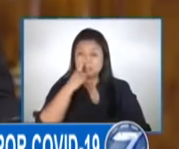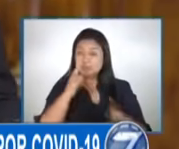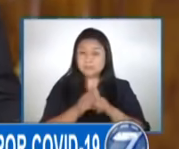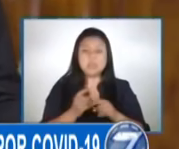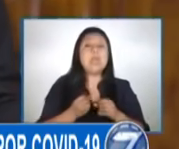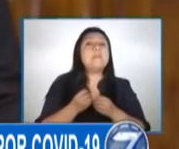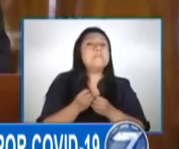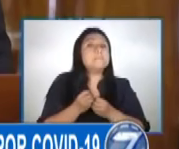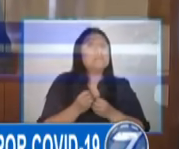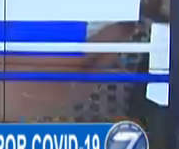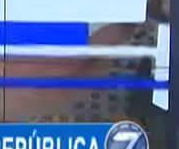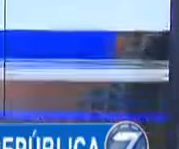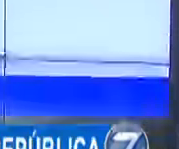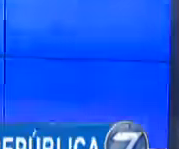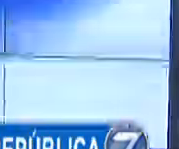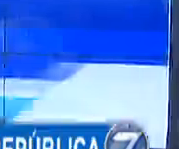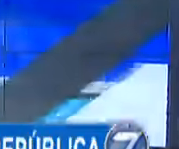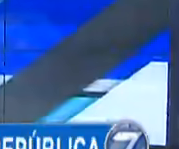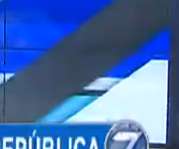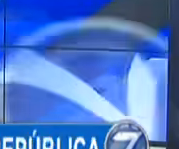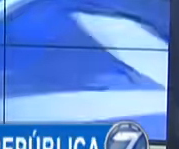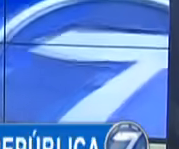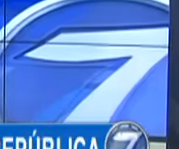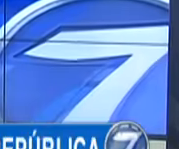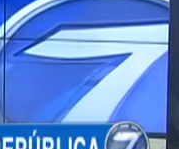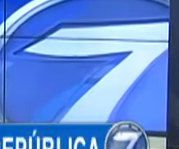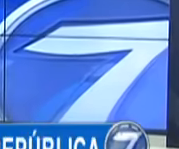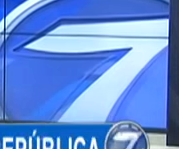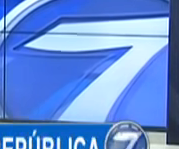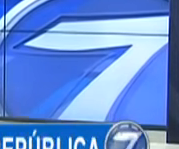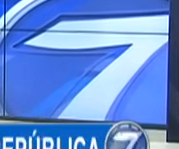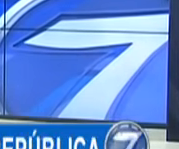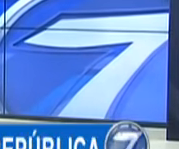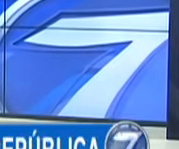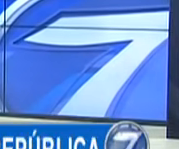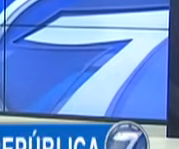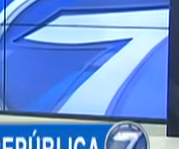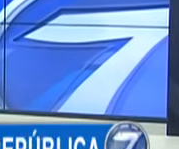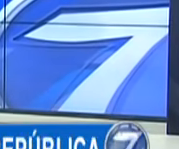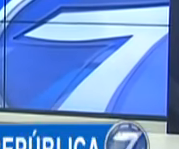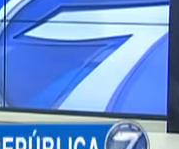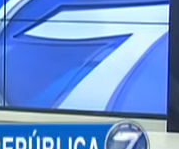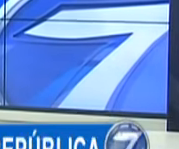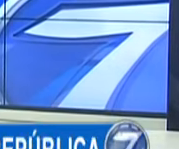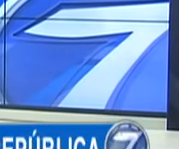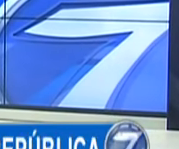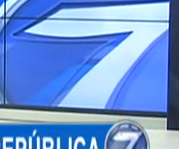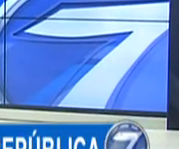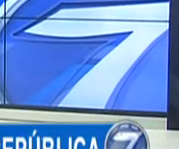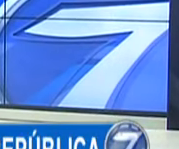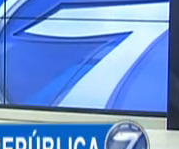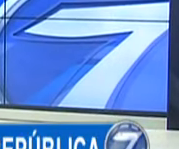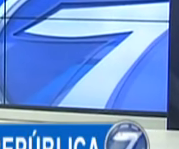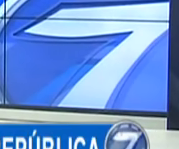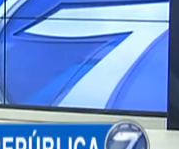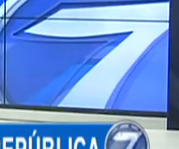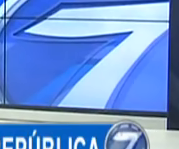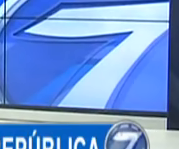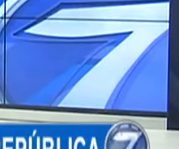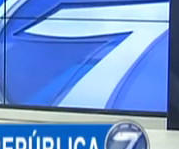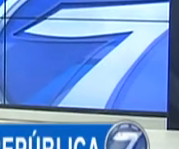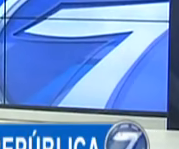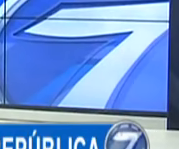altísimamente contagiosa. El mandatario también reiteró que existe suficiente abastecimiento de vacunas para inocular a la